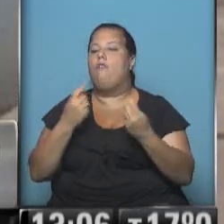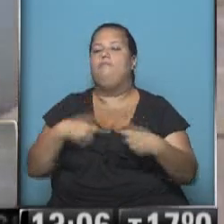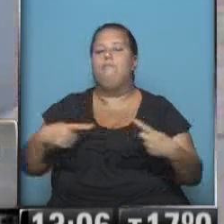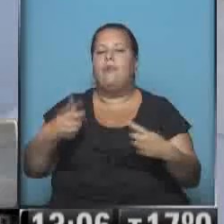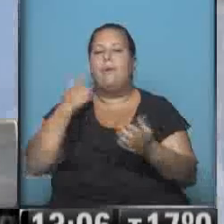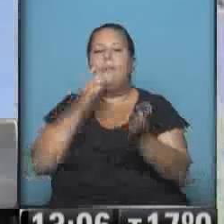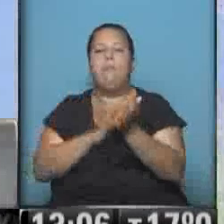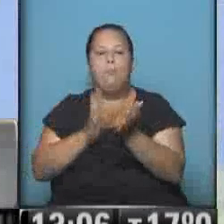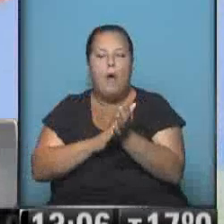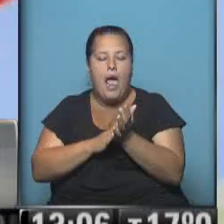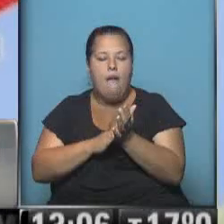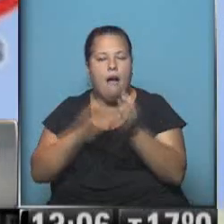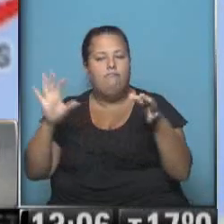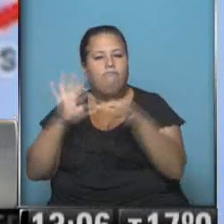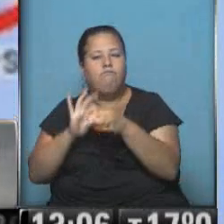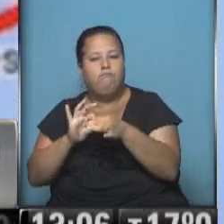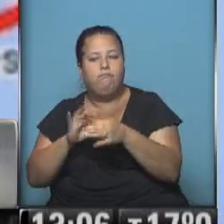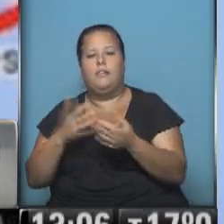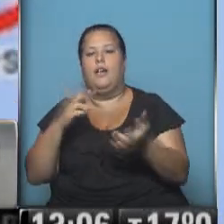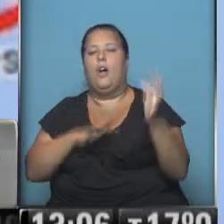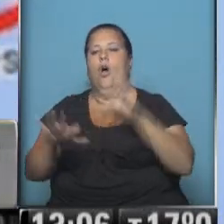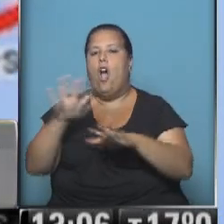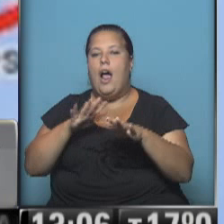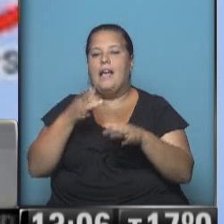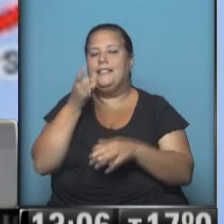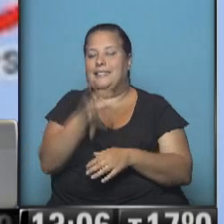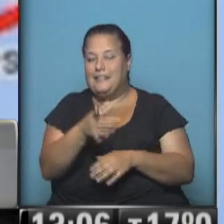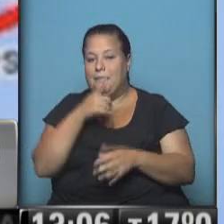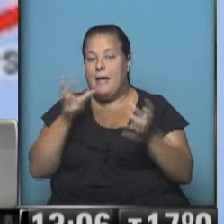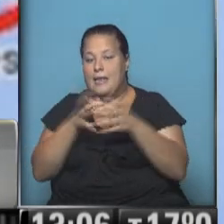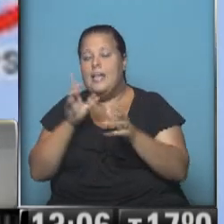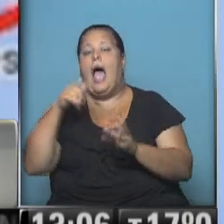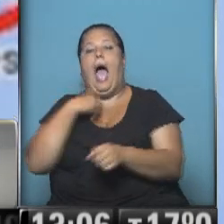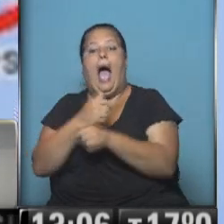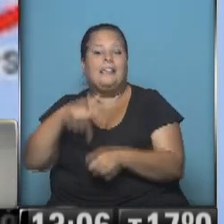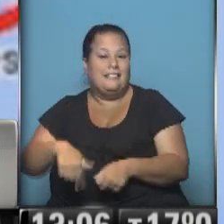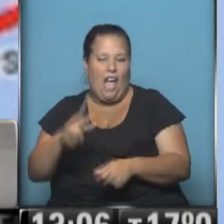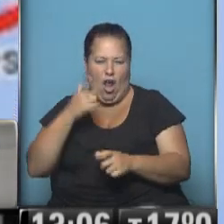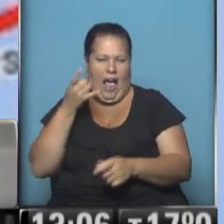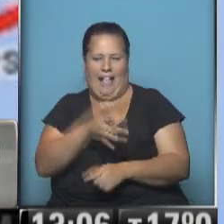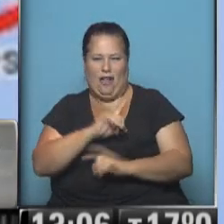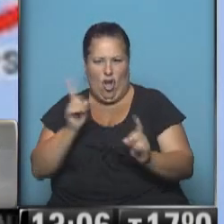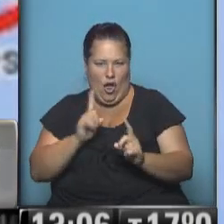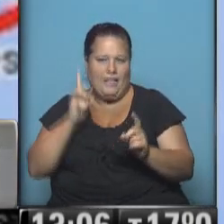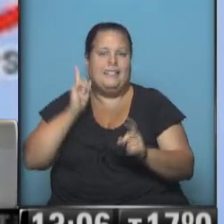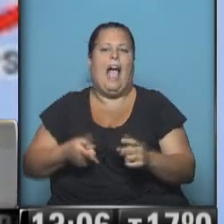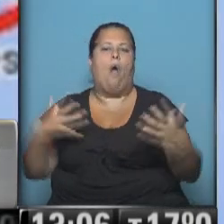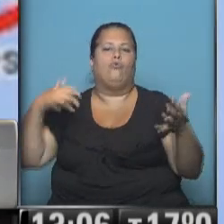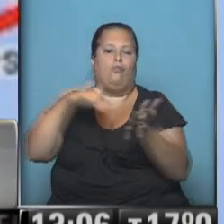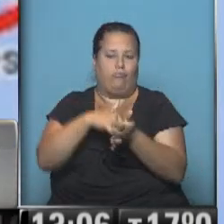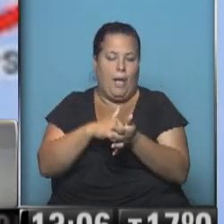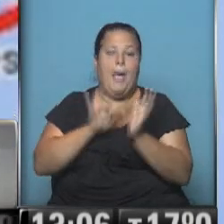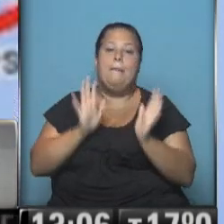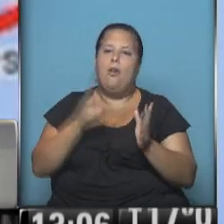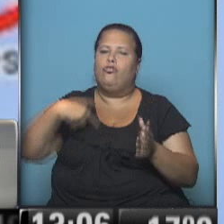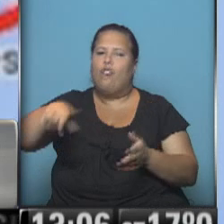de evidencia que puedan vincularlo con una organización terrorista, por lo que hasta ahora se descarta un atentado como causa del accidente. Pero todas